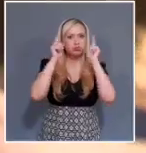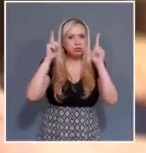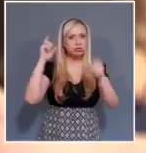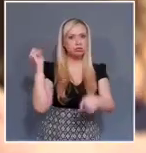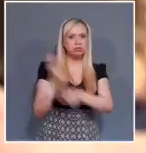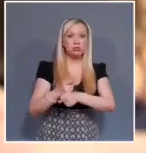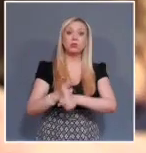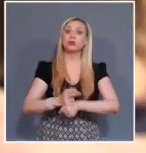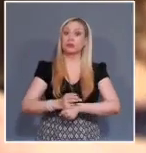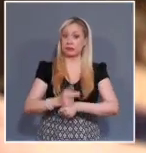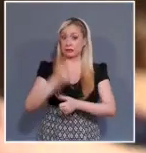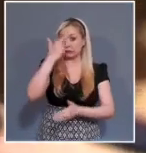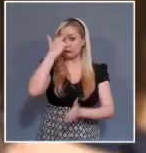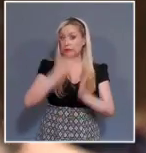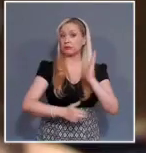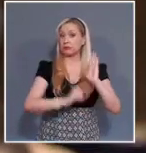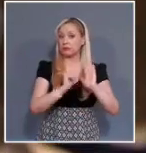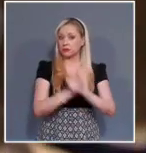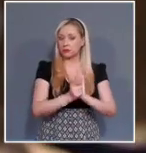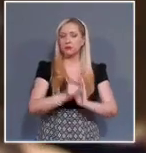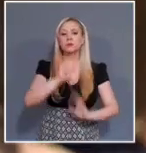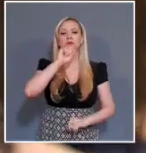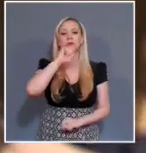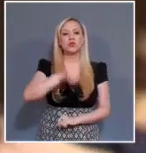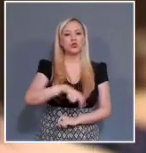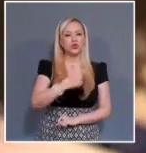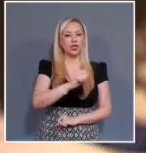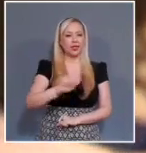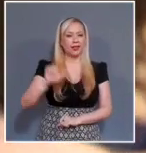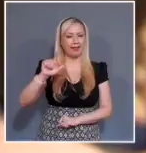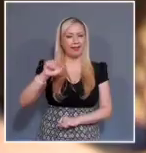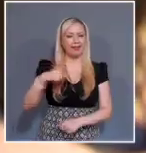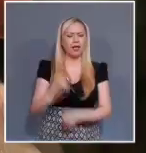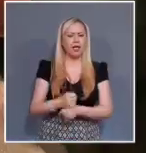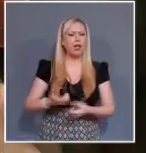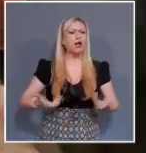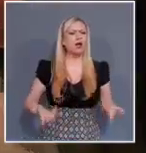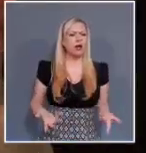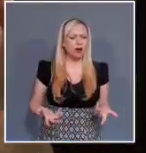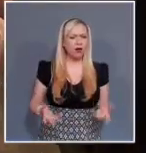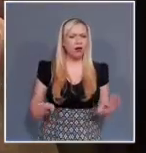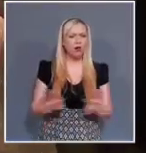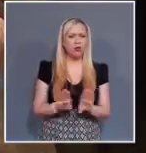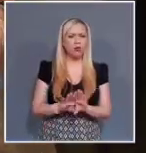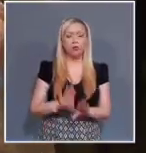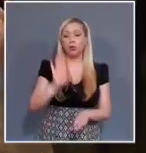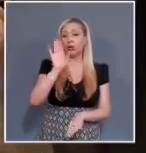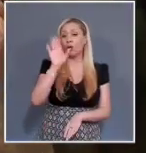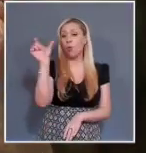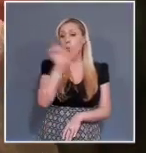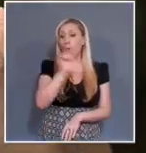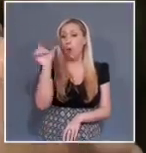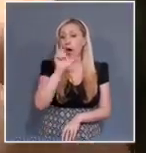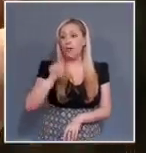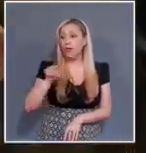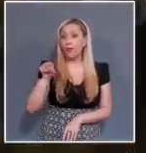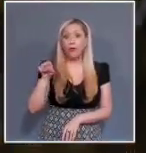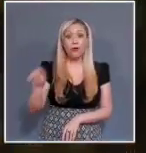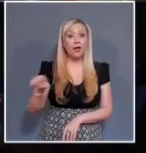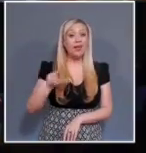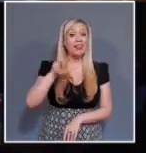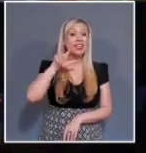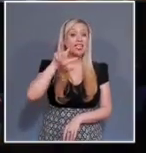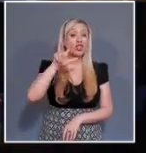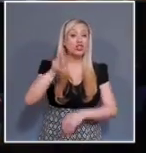la prescripción para perseguir esos delitos debe iniciar una vez que las víctimas cumplan 18 años